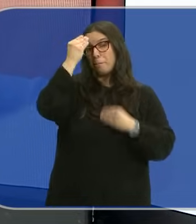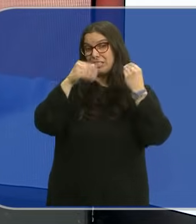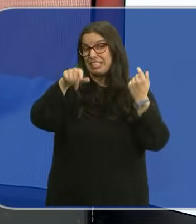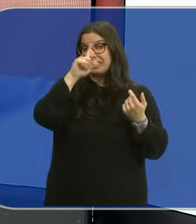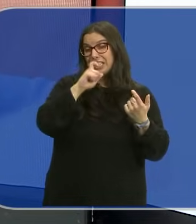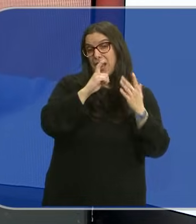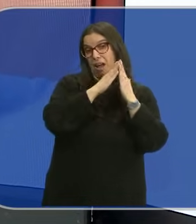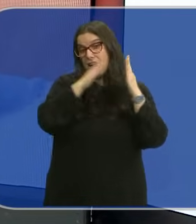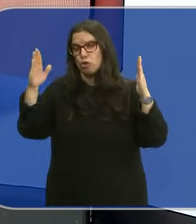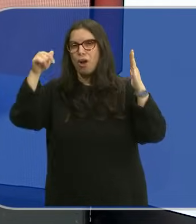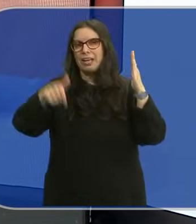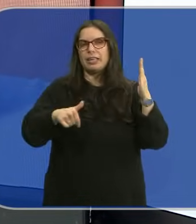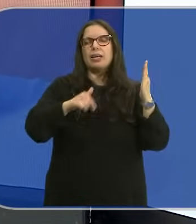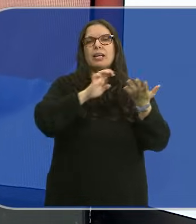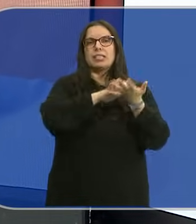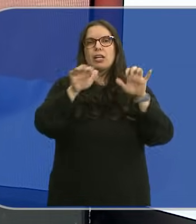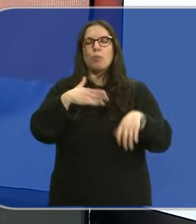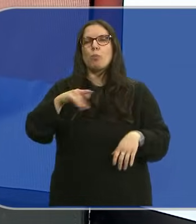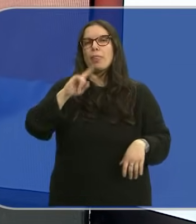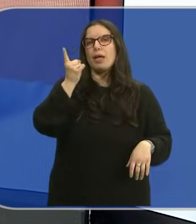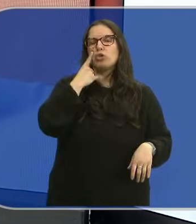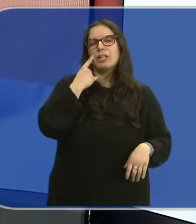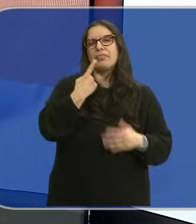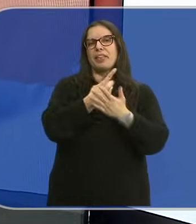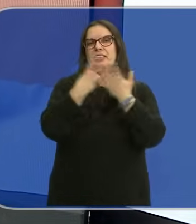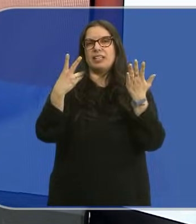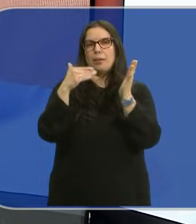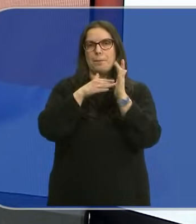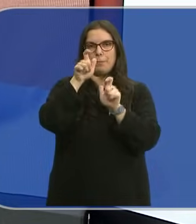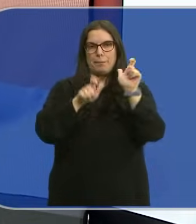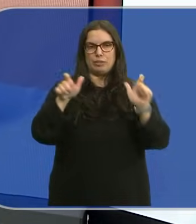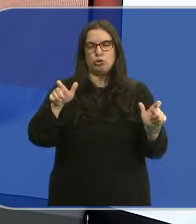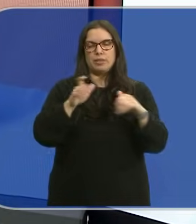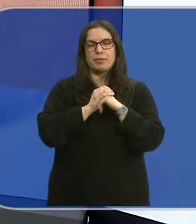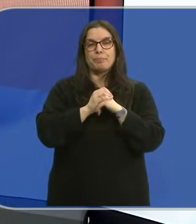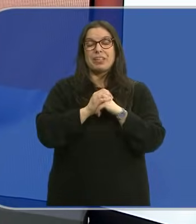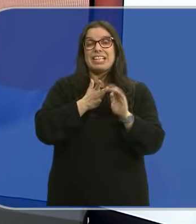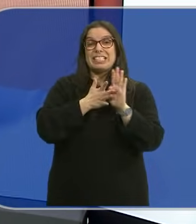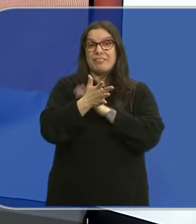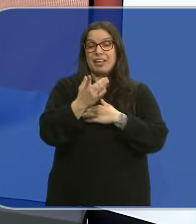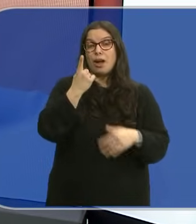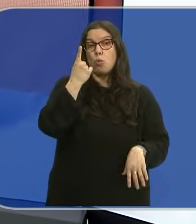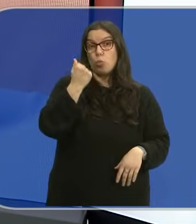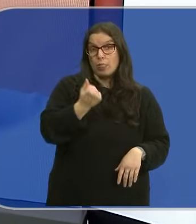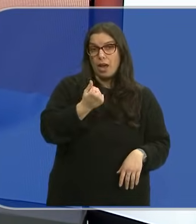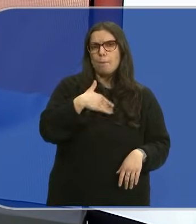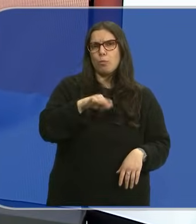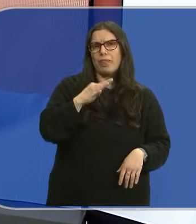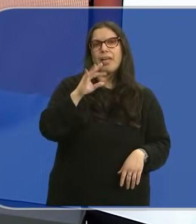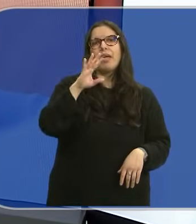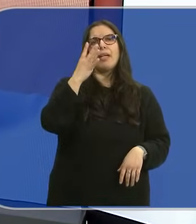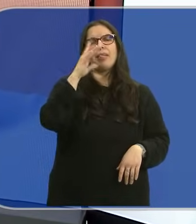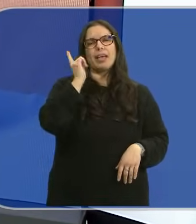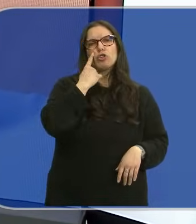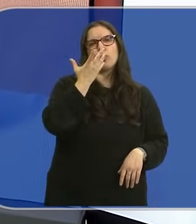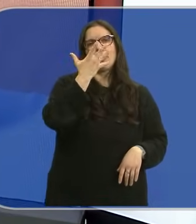2026 en la comunidad sean diagnosticadas unas 17.000 personas y eso significa unos 50 casos